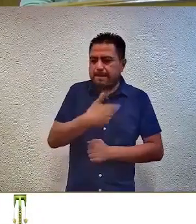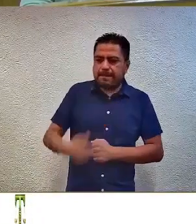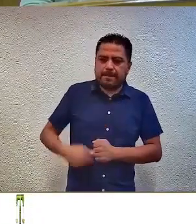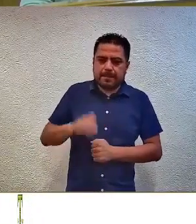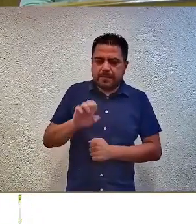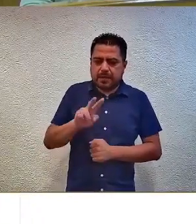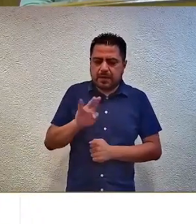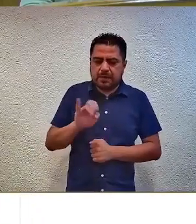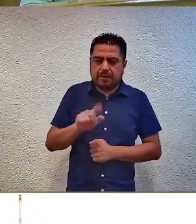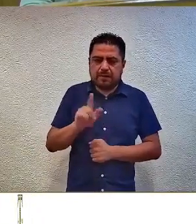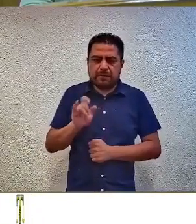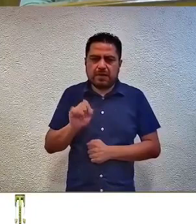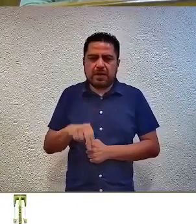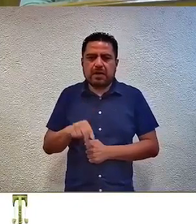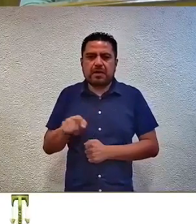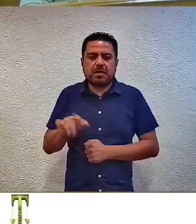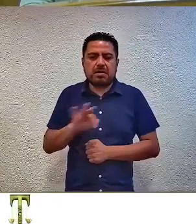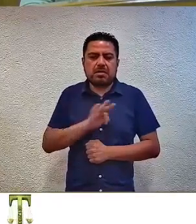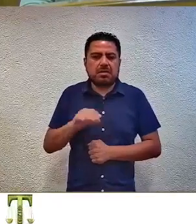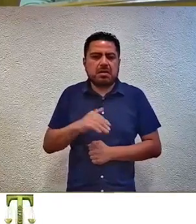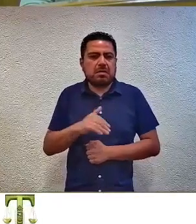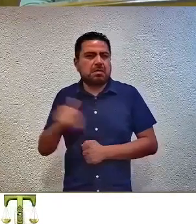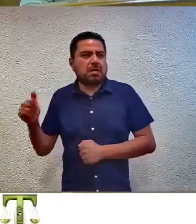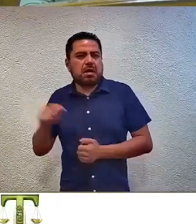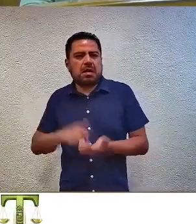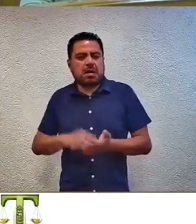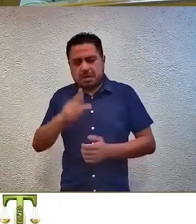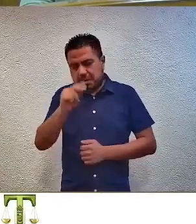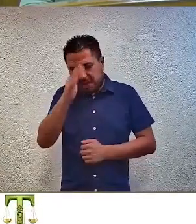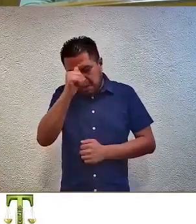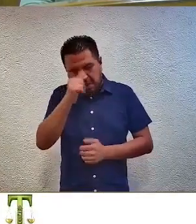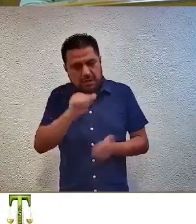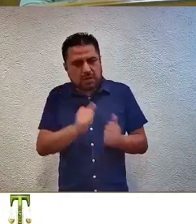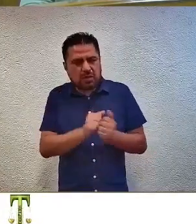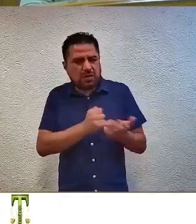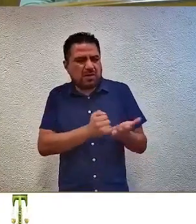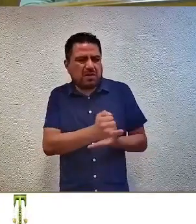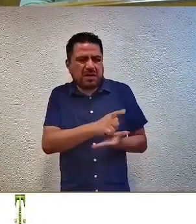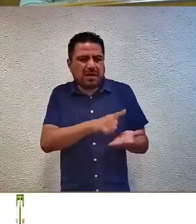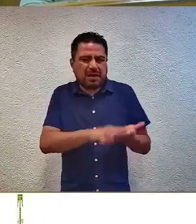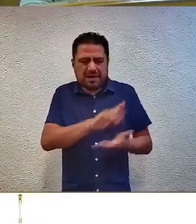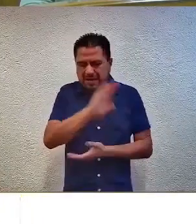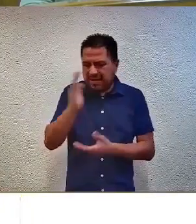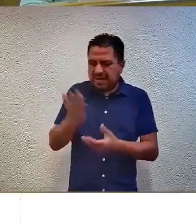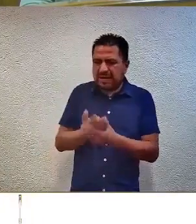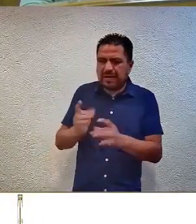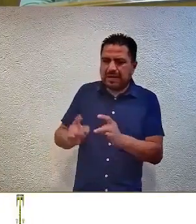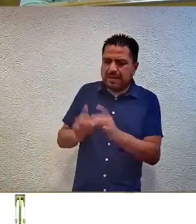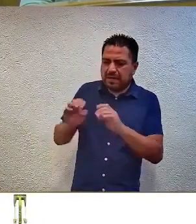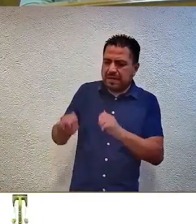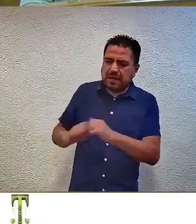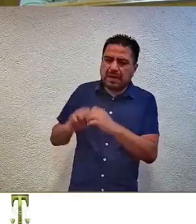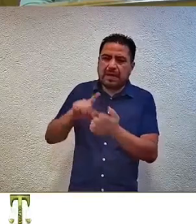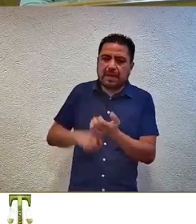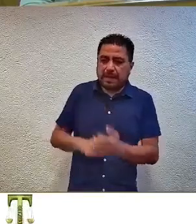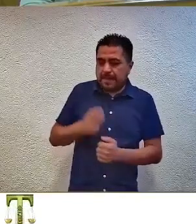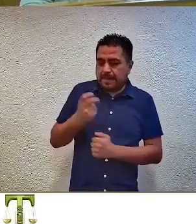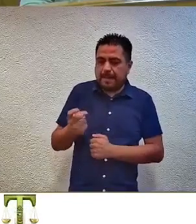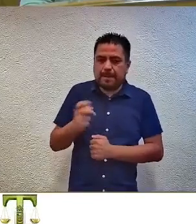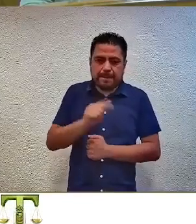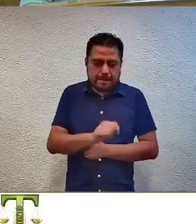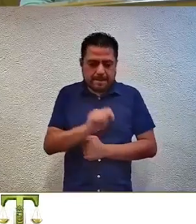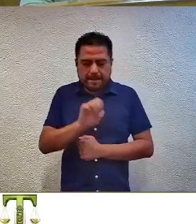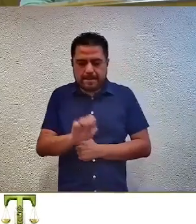Rodríguez Chinol está excusada, de conformidad a lo resuelto por este pleno en el expediente del incidente de excusa